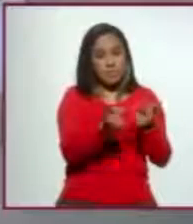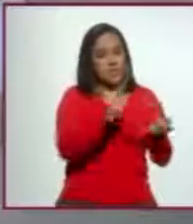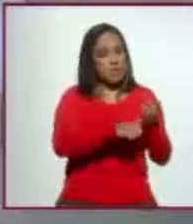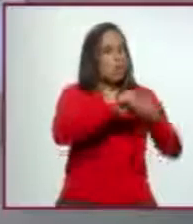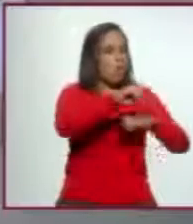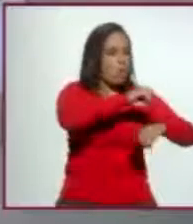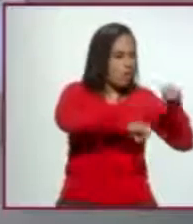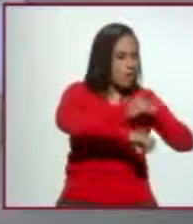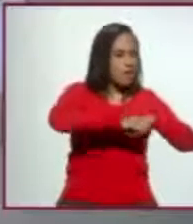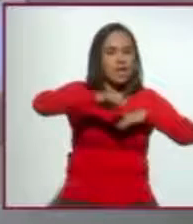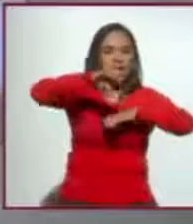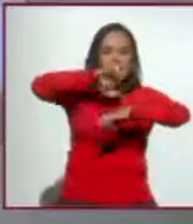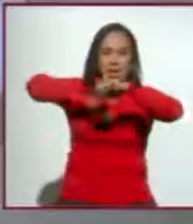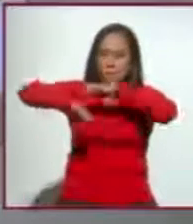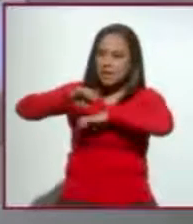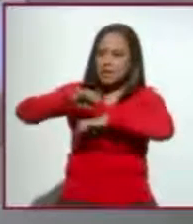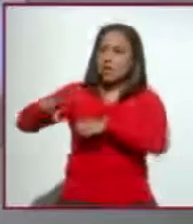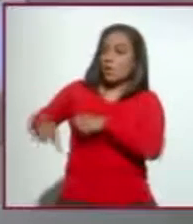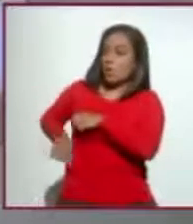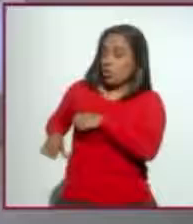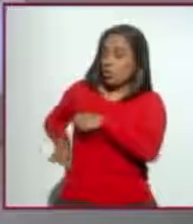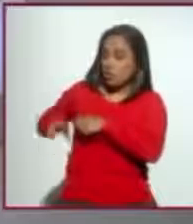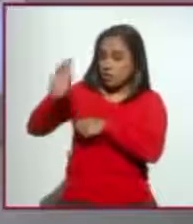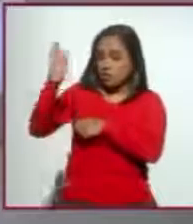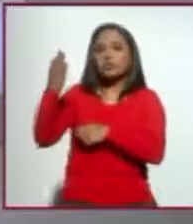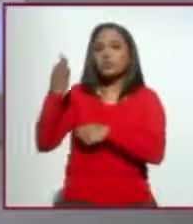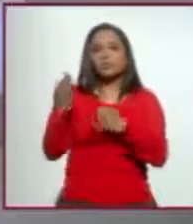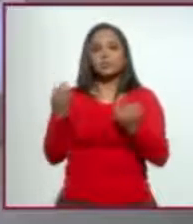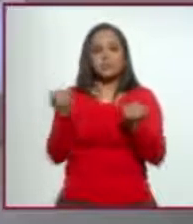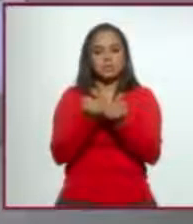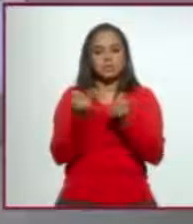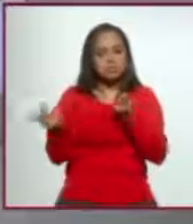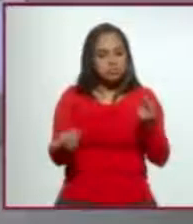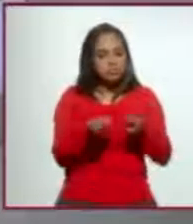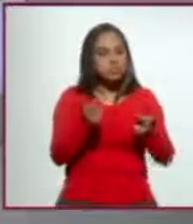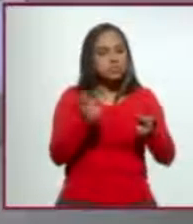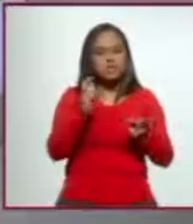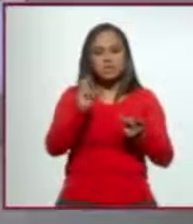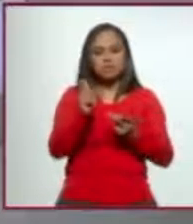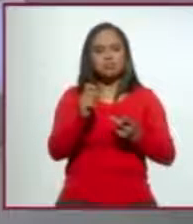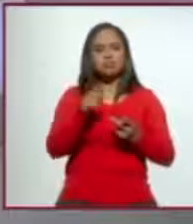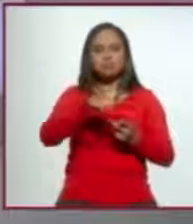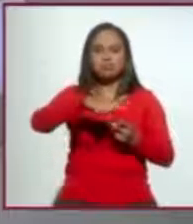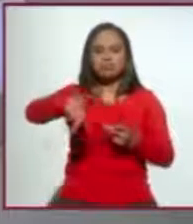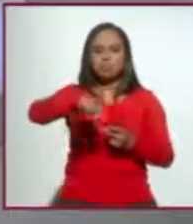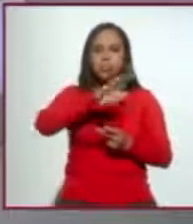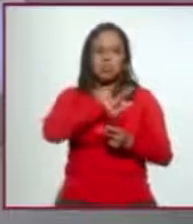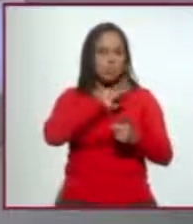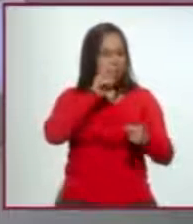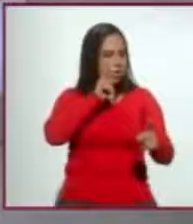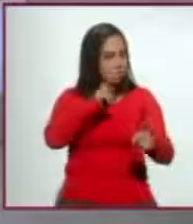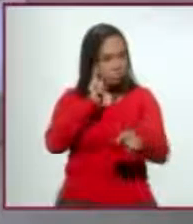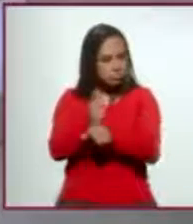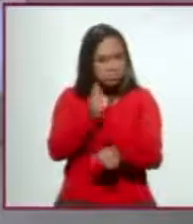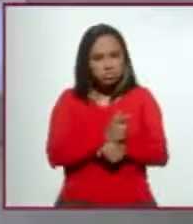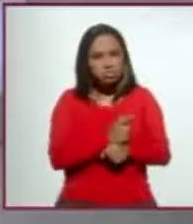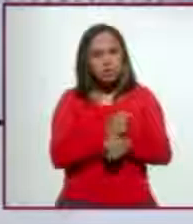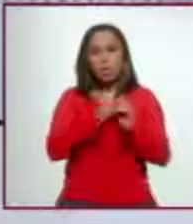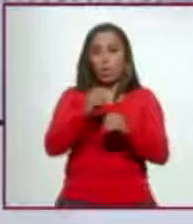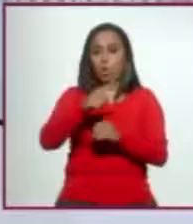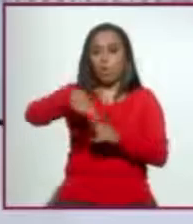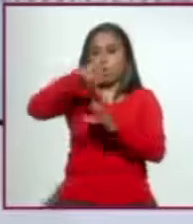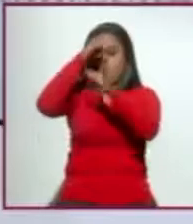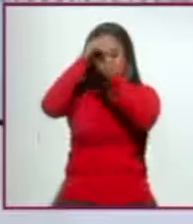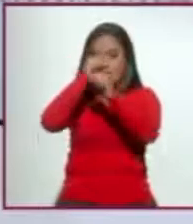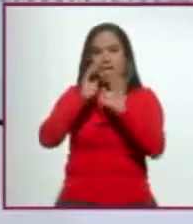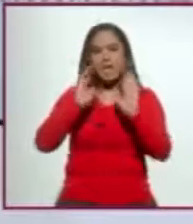obrero, empresarial y gobierno federal, también trae un impacto de lo que pueden ser los consensos que se pueden alcanzar, de lo que pueden ser los acuerdos